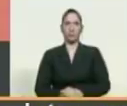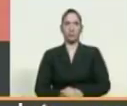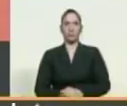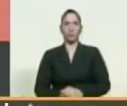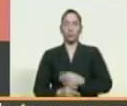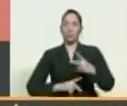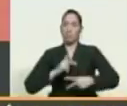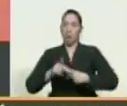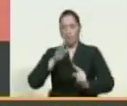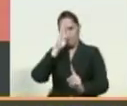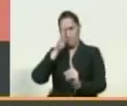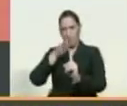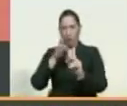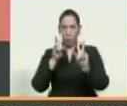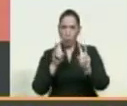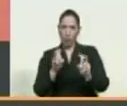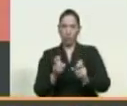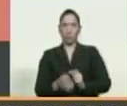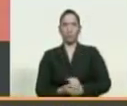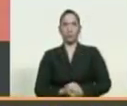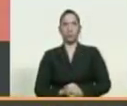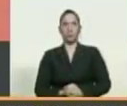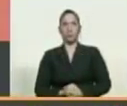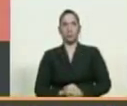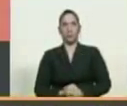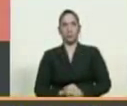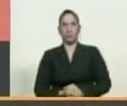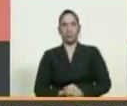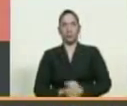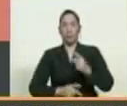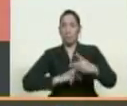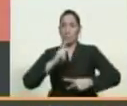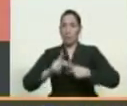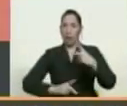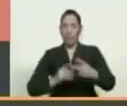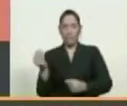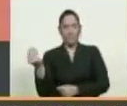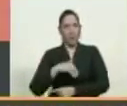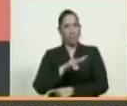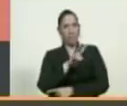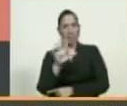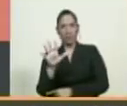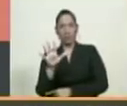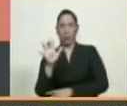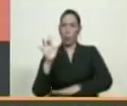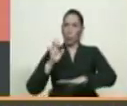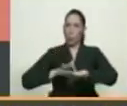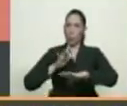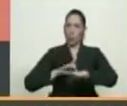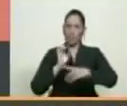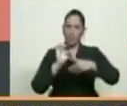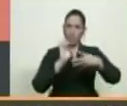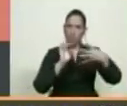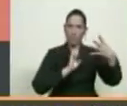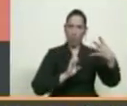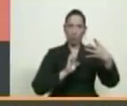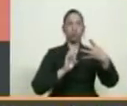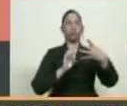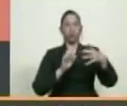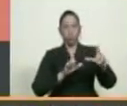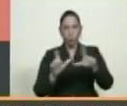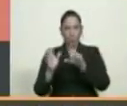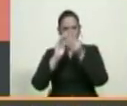9 objetivos estratégicos. Es un plan con más de 25 elementos tácticos que se ha venido definiendo,